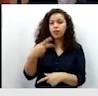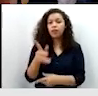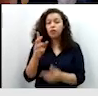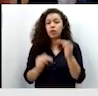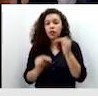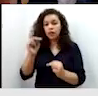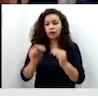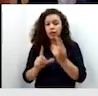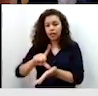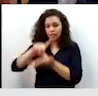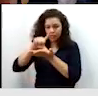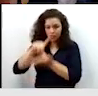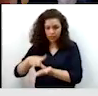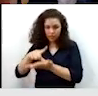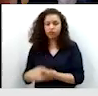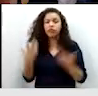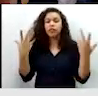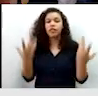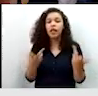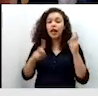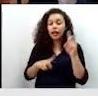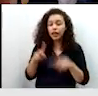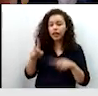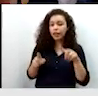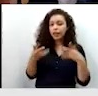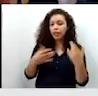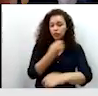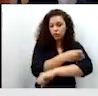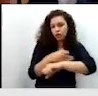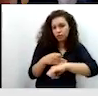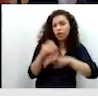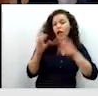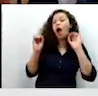cantidad de litros, porque aquí ya va a depender si es el familiar o es